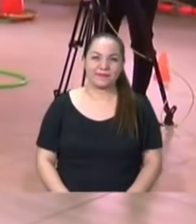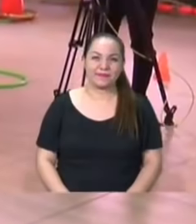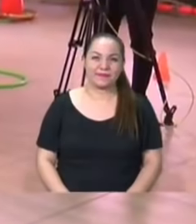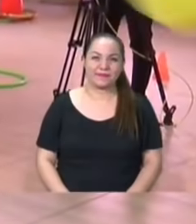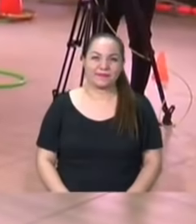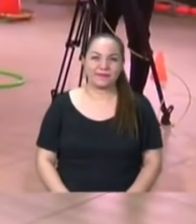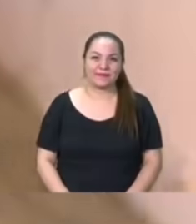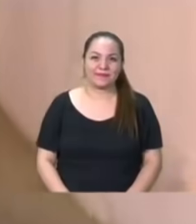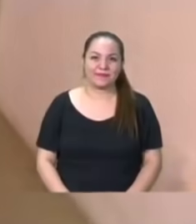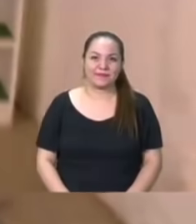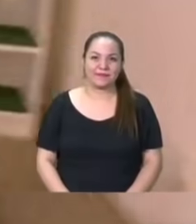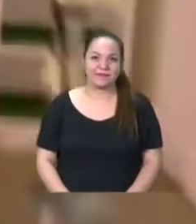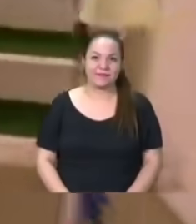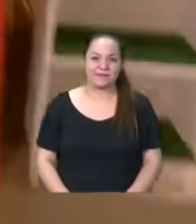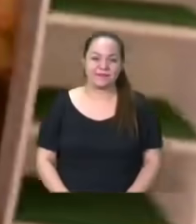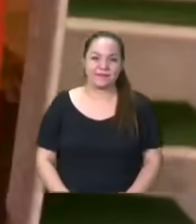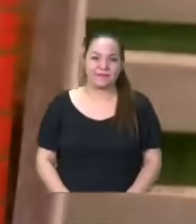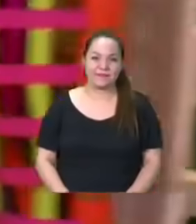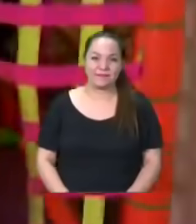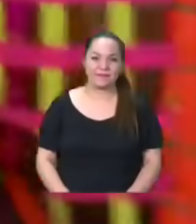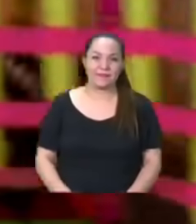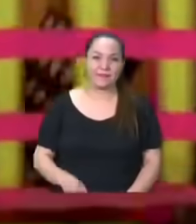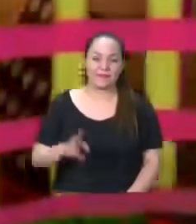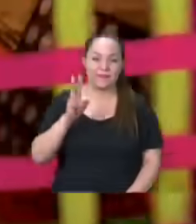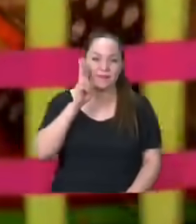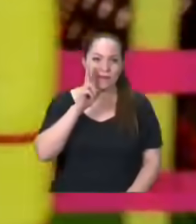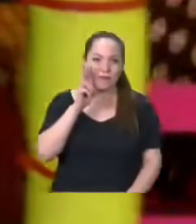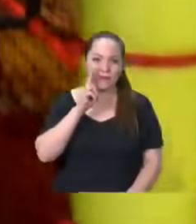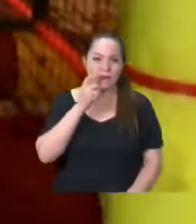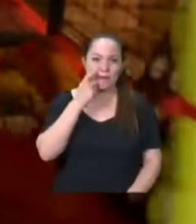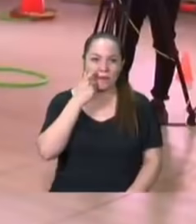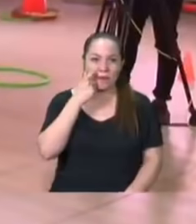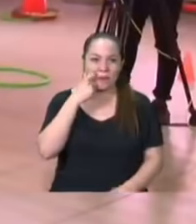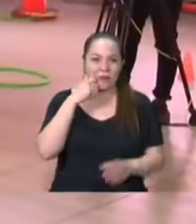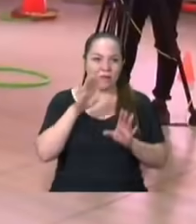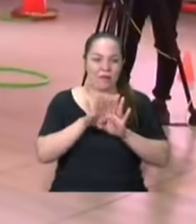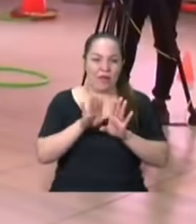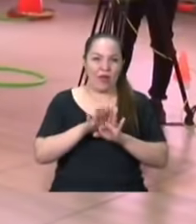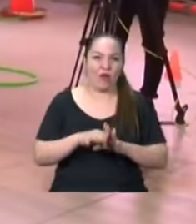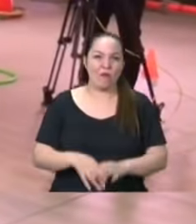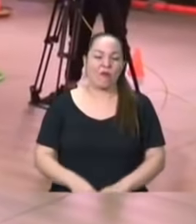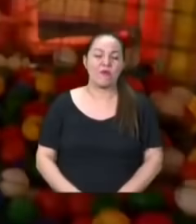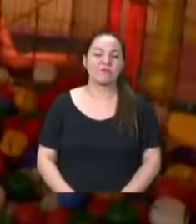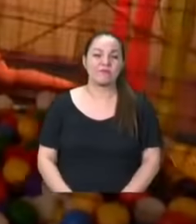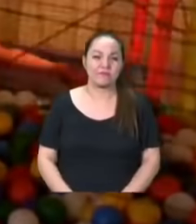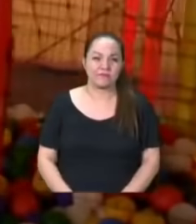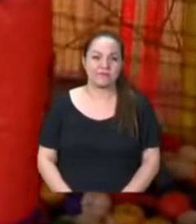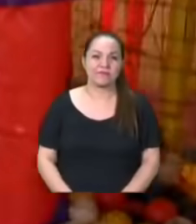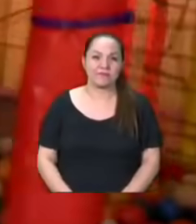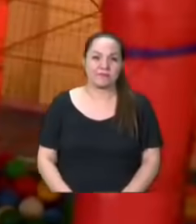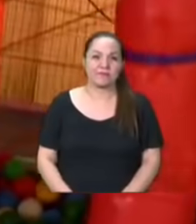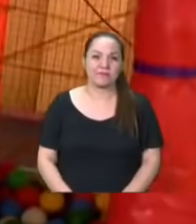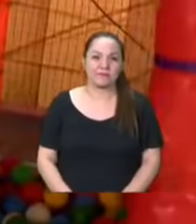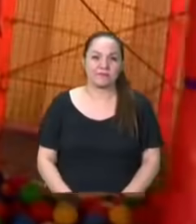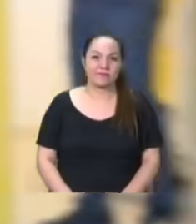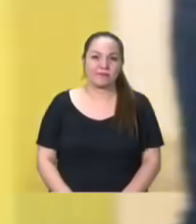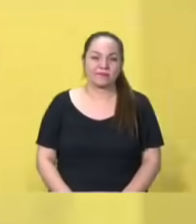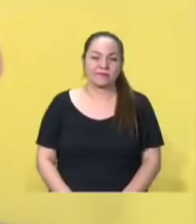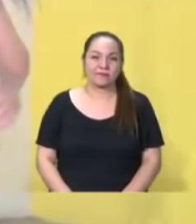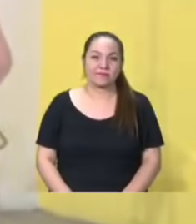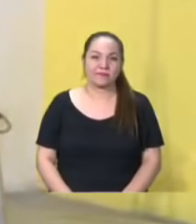de tronar ese globo! ¡Hay tiro, Carlitos! ¡Hay tiro! ¡Sí, señor! señor. Así es la malamita.